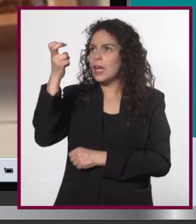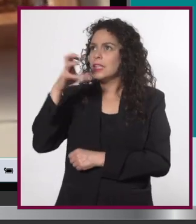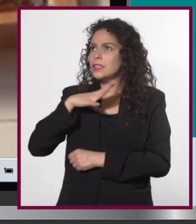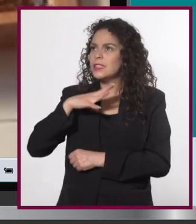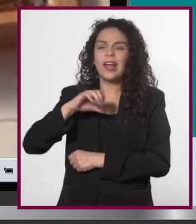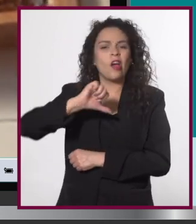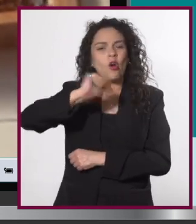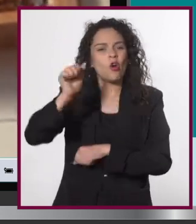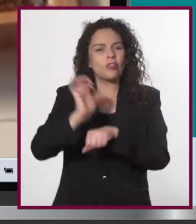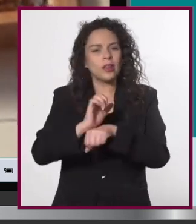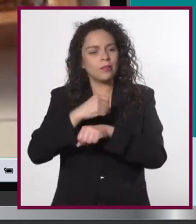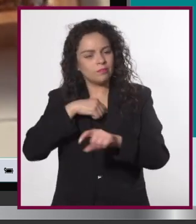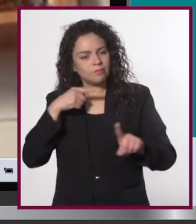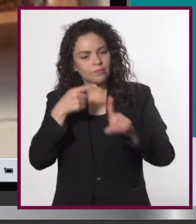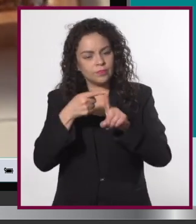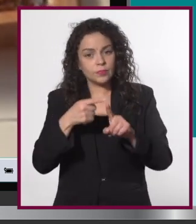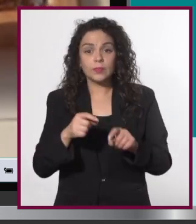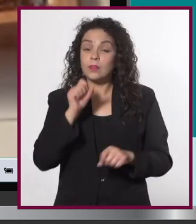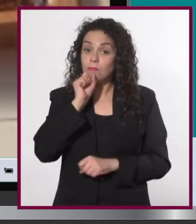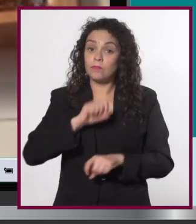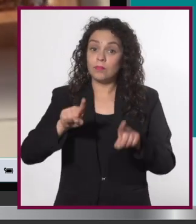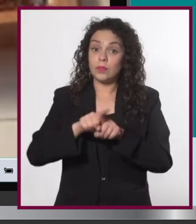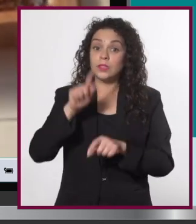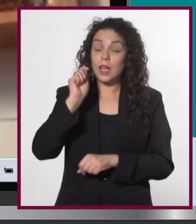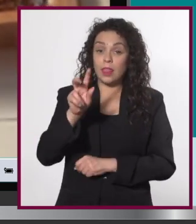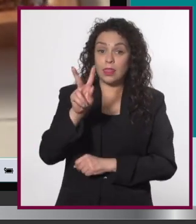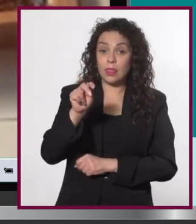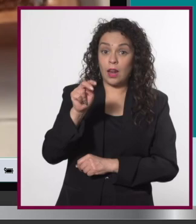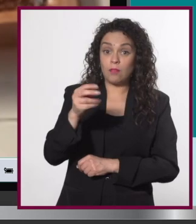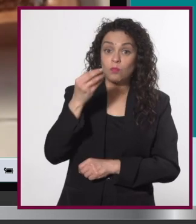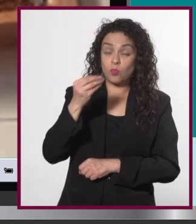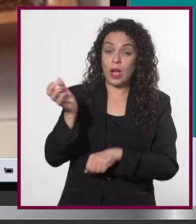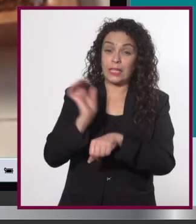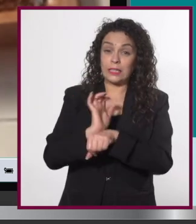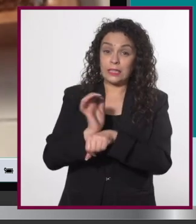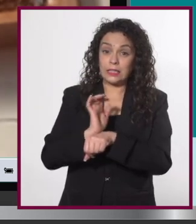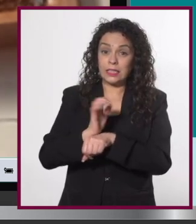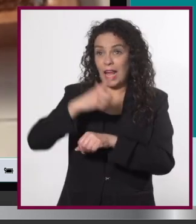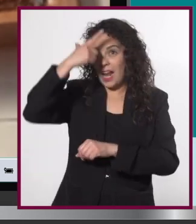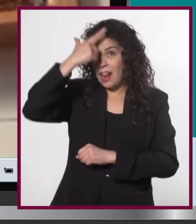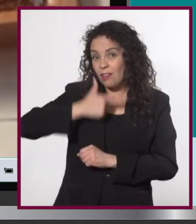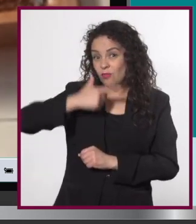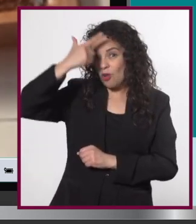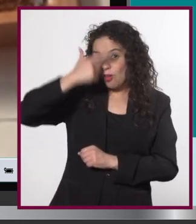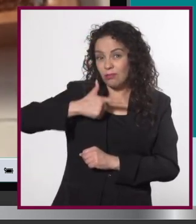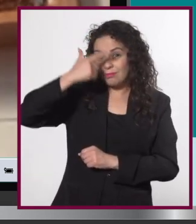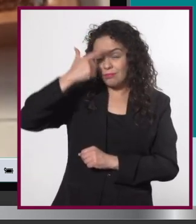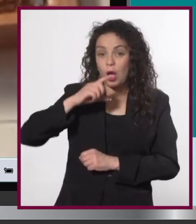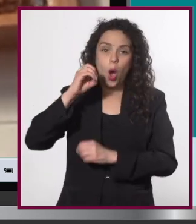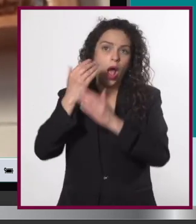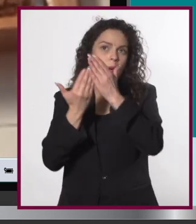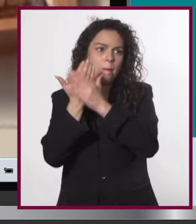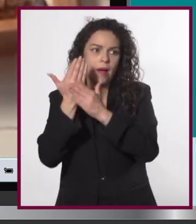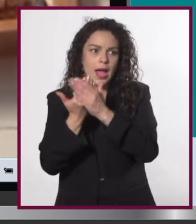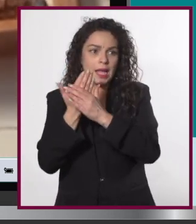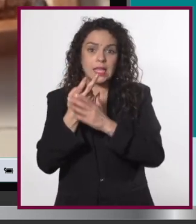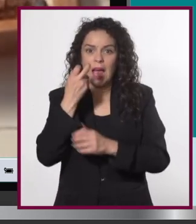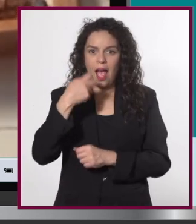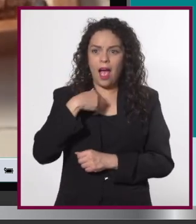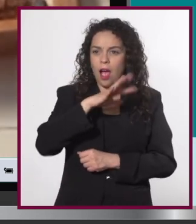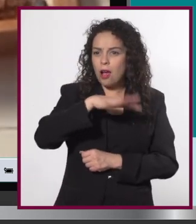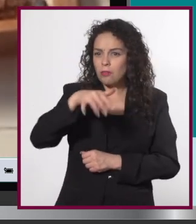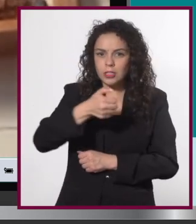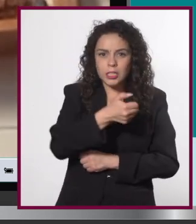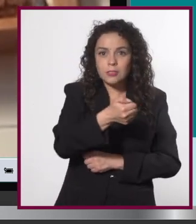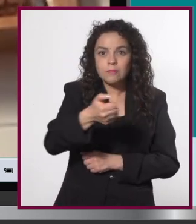tipo de películas. En la televisión también pasaba mucho cine, en ciclos en las noches o en las mañanas. Trataba de buscar